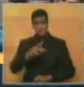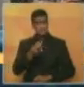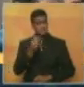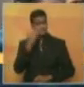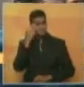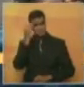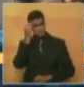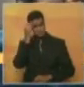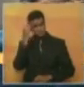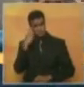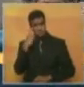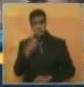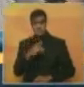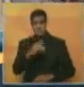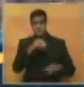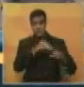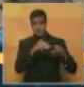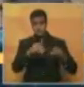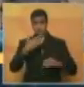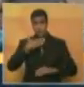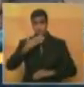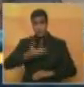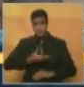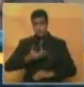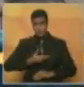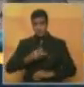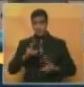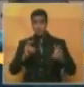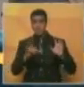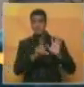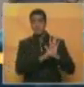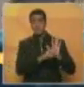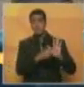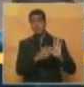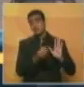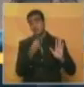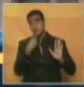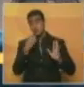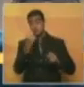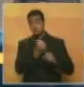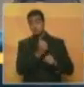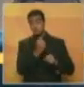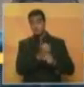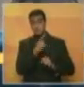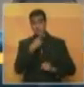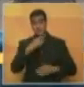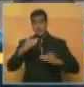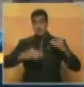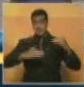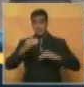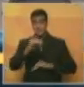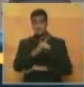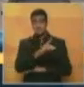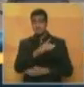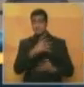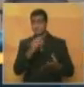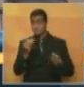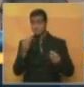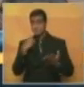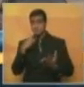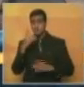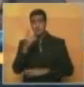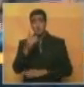desconocer la voluntad popular que lo eligió como alcalde, la nueva ley es antiempleo porque pone en riesgo la estabilidad de cientos de trabajadores